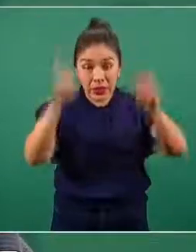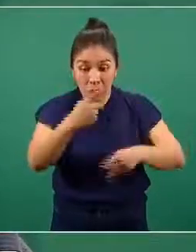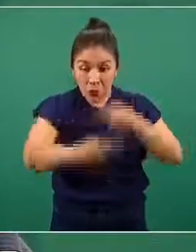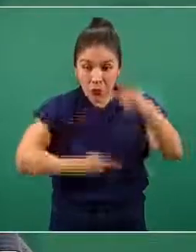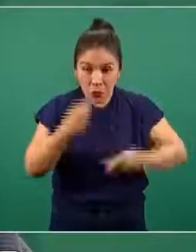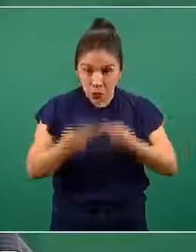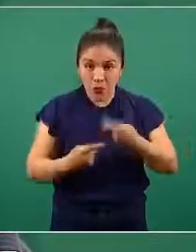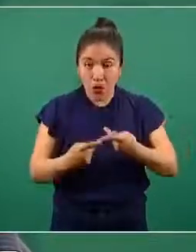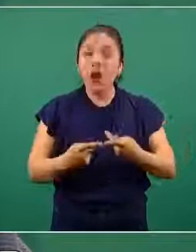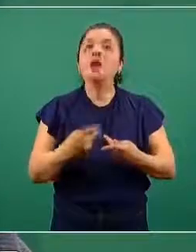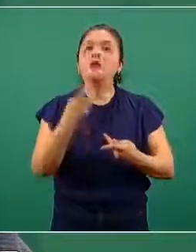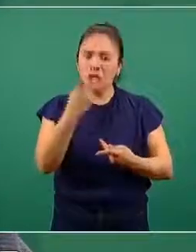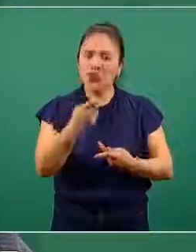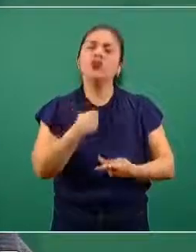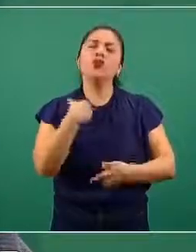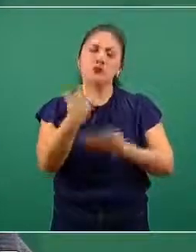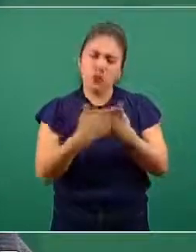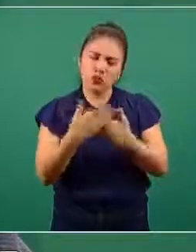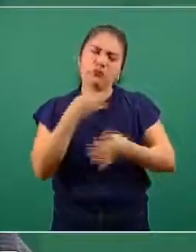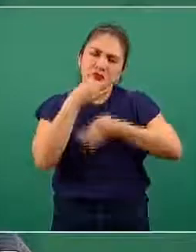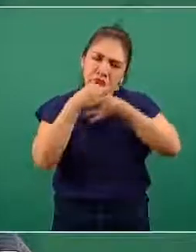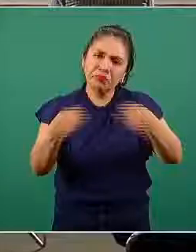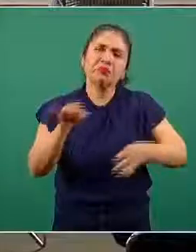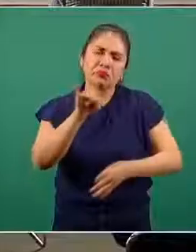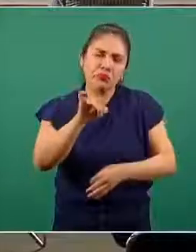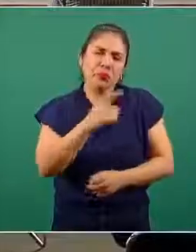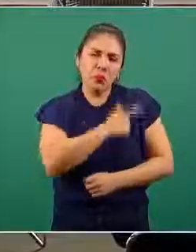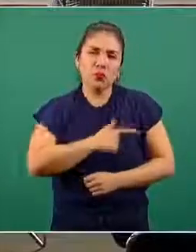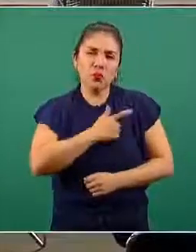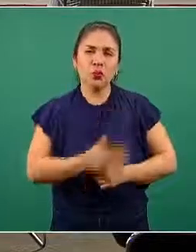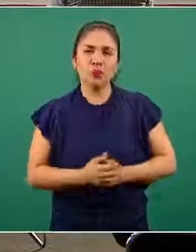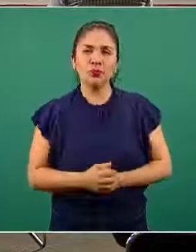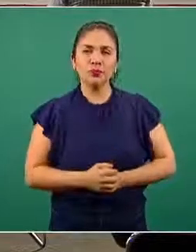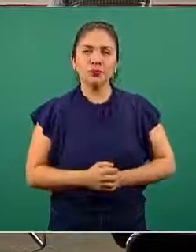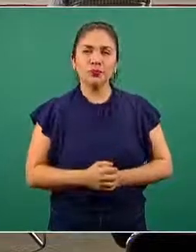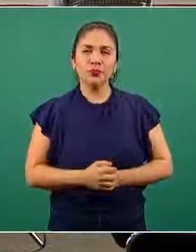pregunta específicamente, se los hacemos llegar con todo gusto.